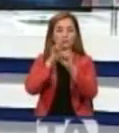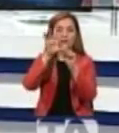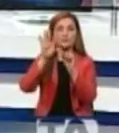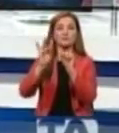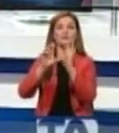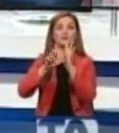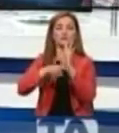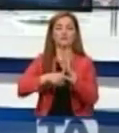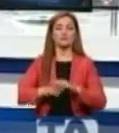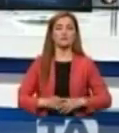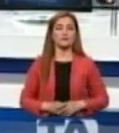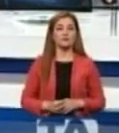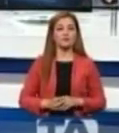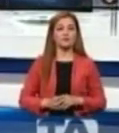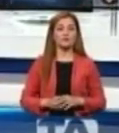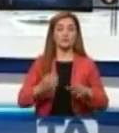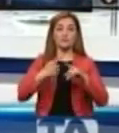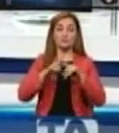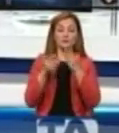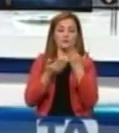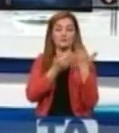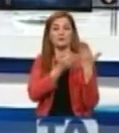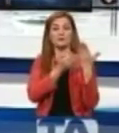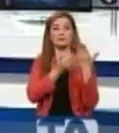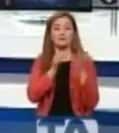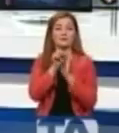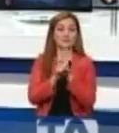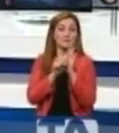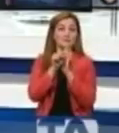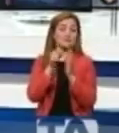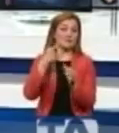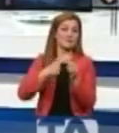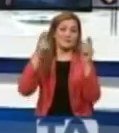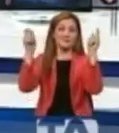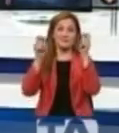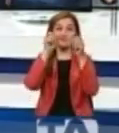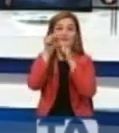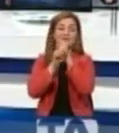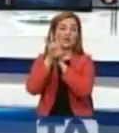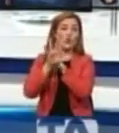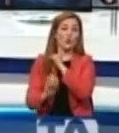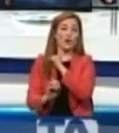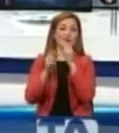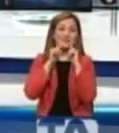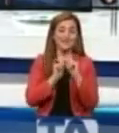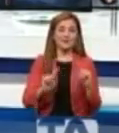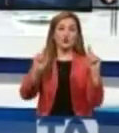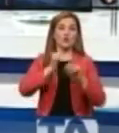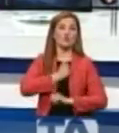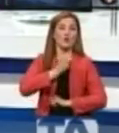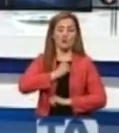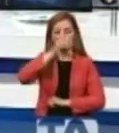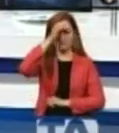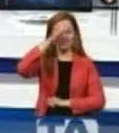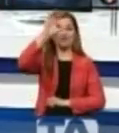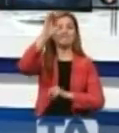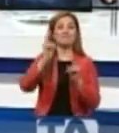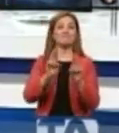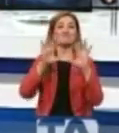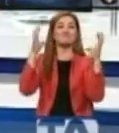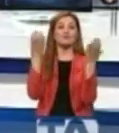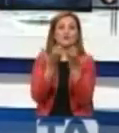mañana a 38 minutos. Con una gran variedad de eventos y actos simbólicos, Quito celebró los 40 años de la Declaratoria de Patrimonio Cultural de la